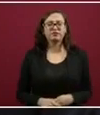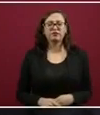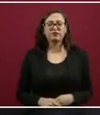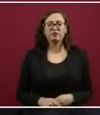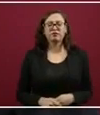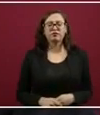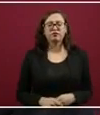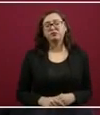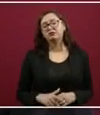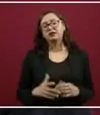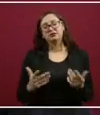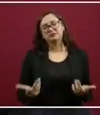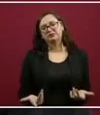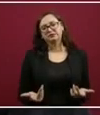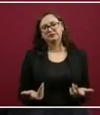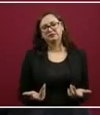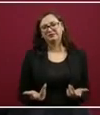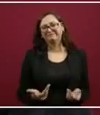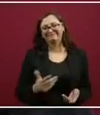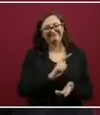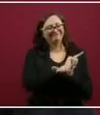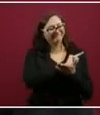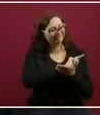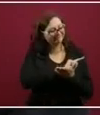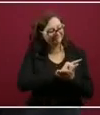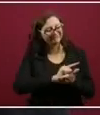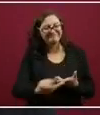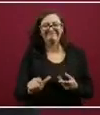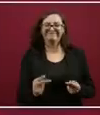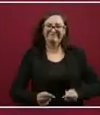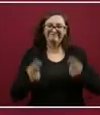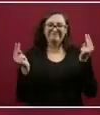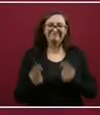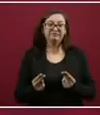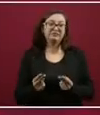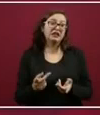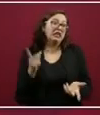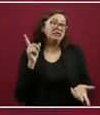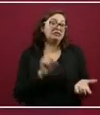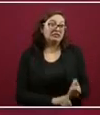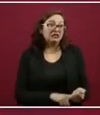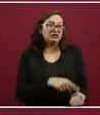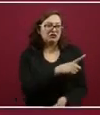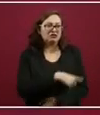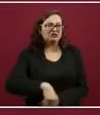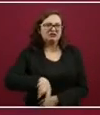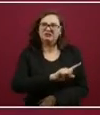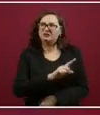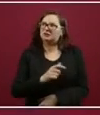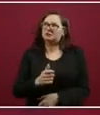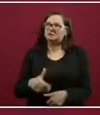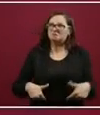y tenemos que acabar con la corrupción. Entonces, hay resistencias,